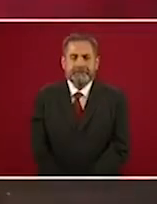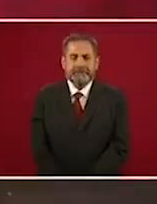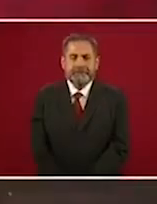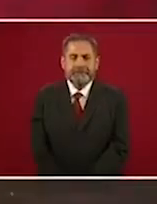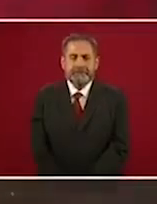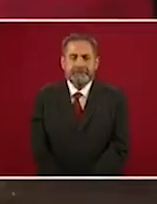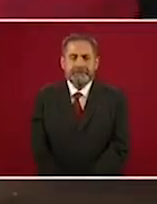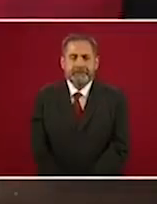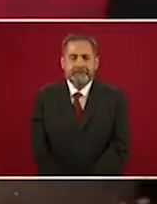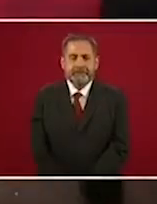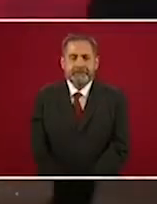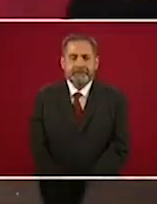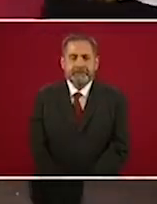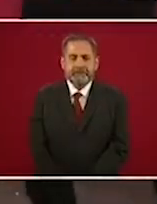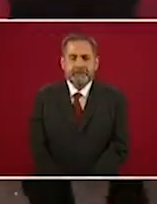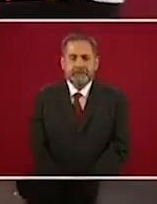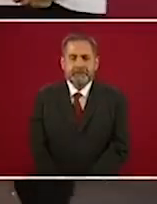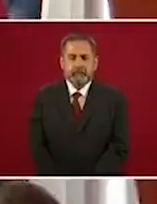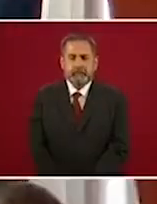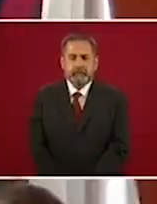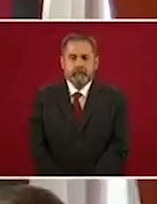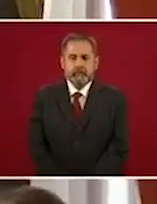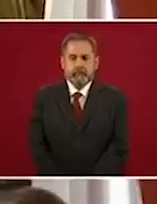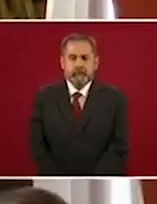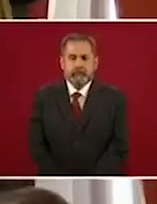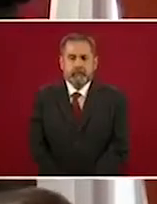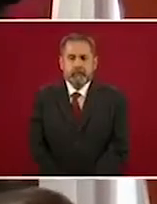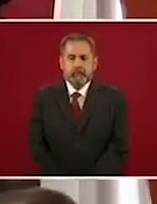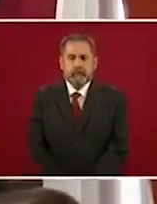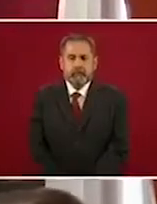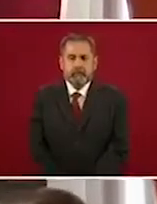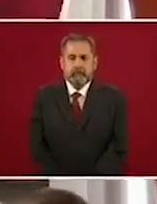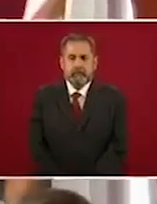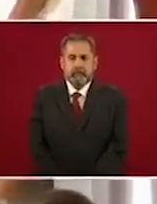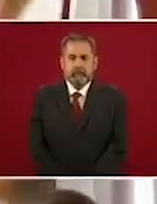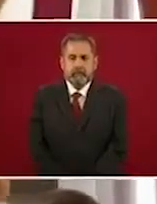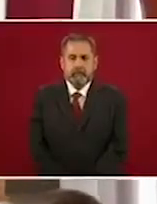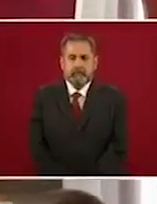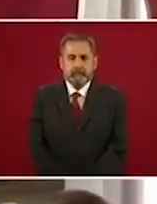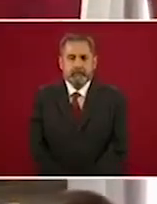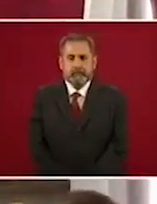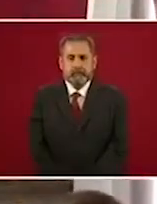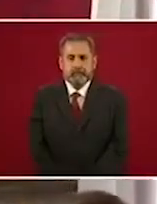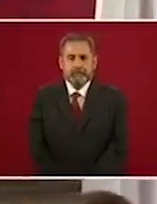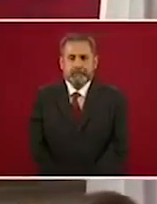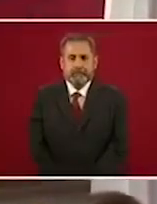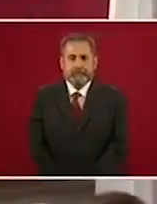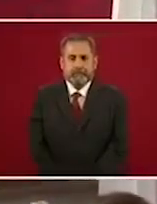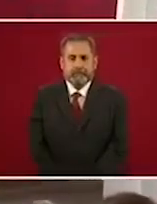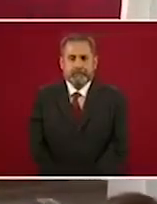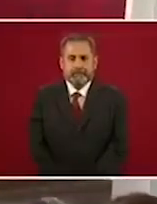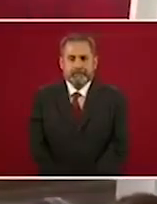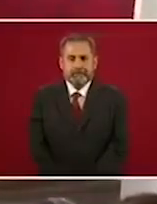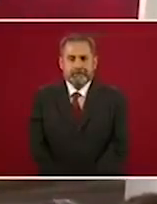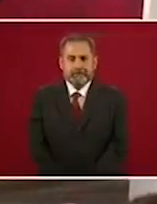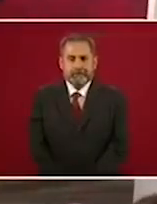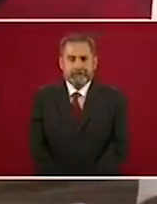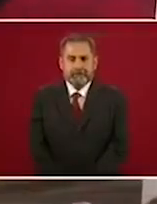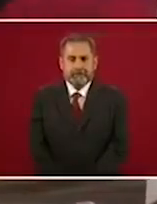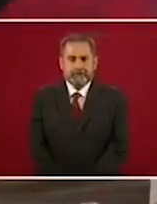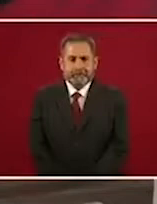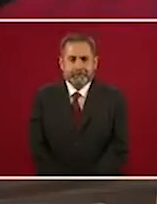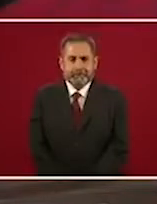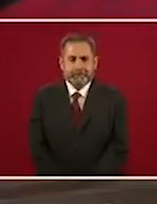integrantes de siete bandas musicales de ejecutantes indígenas de oaxaca la conferencia presidencial matutina